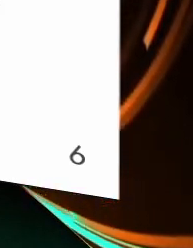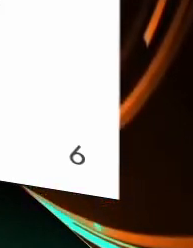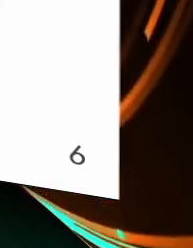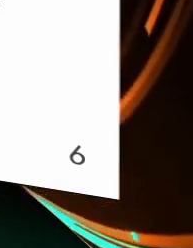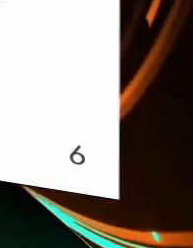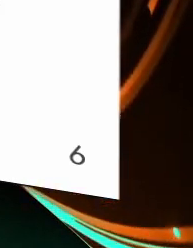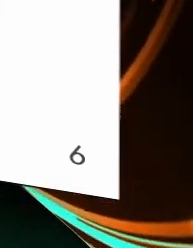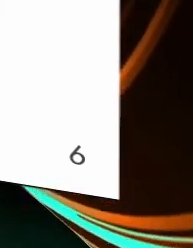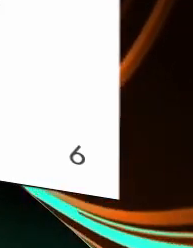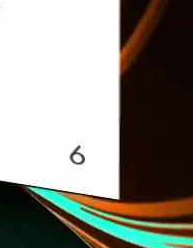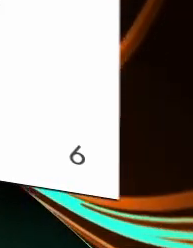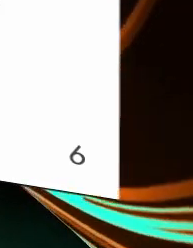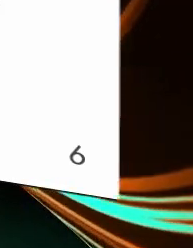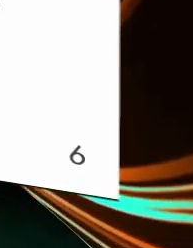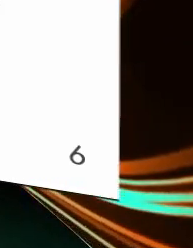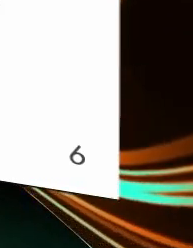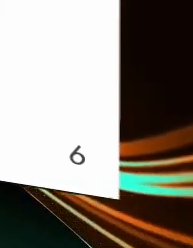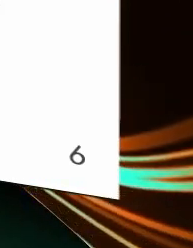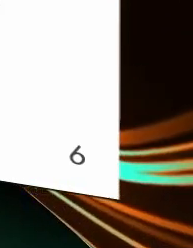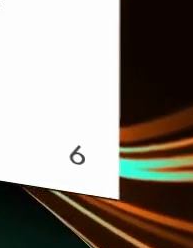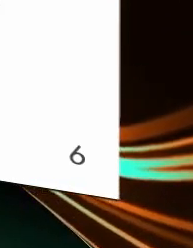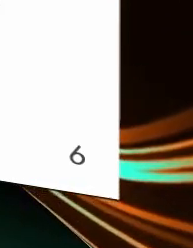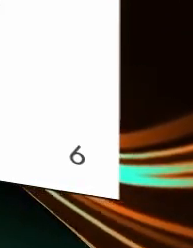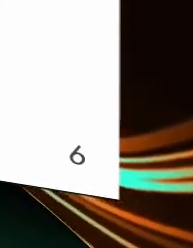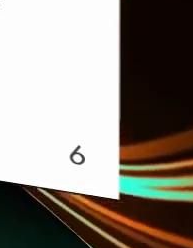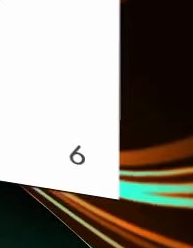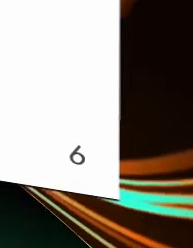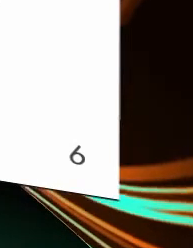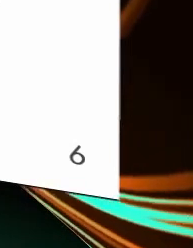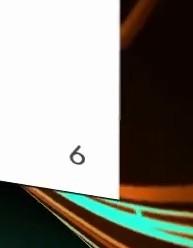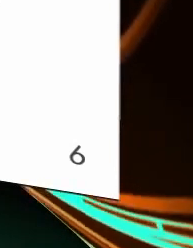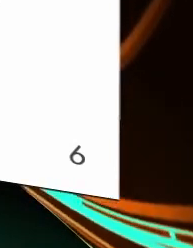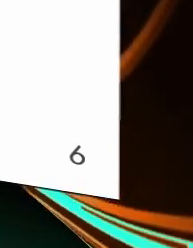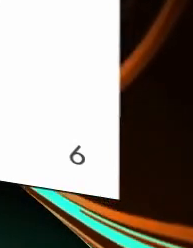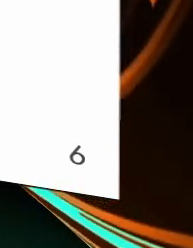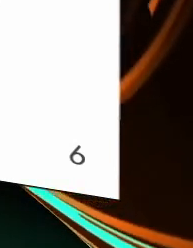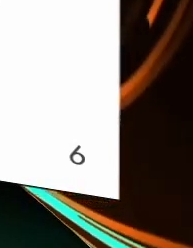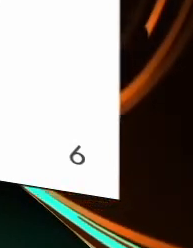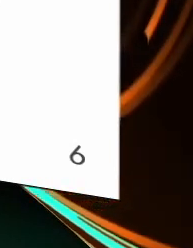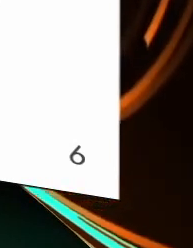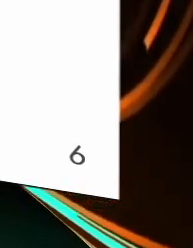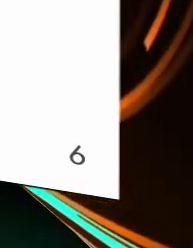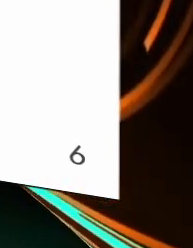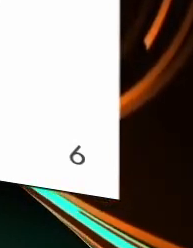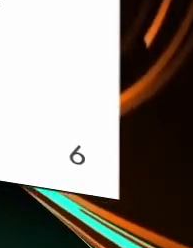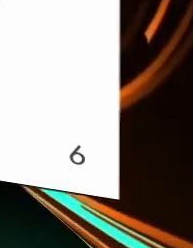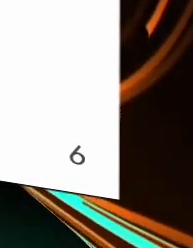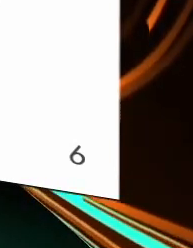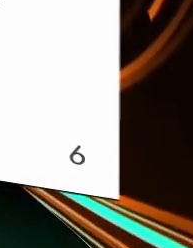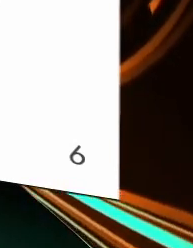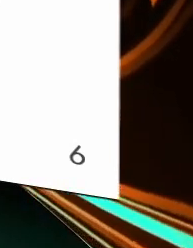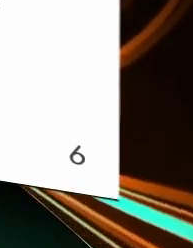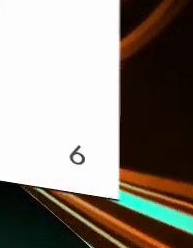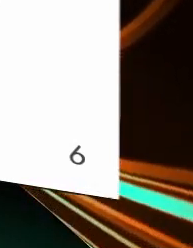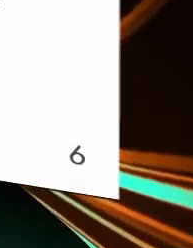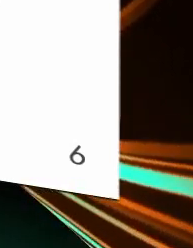muy similar una planta desaladora a otra. Los cambios serían muy, muy, muy pocos en realidad en cuanto al